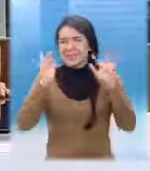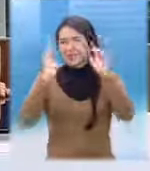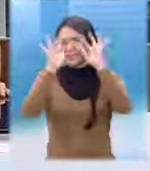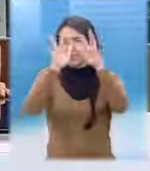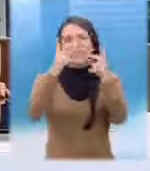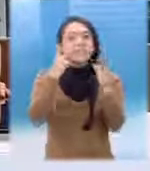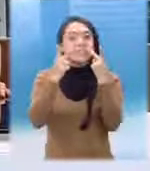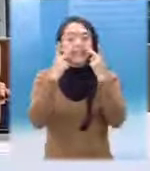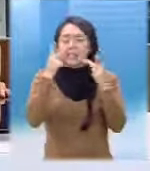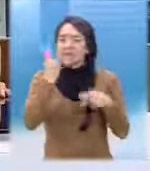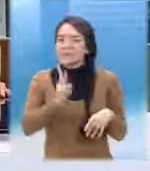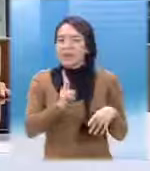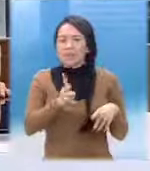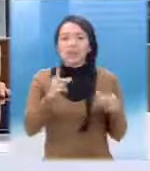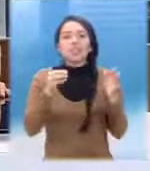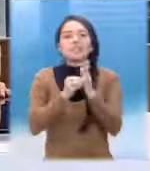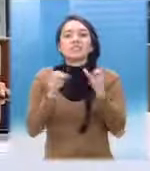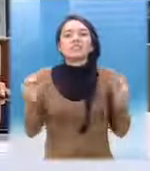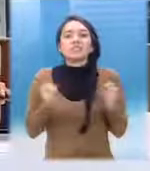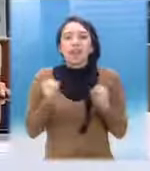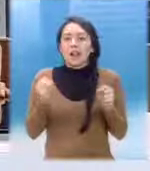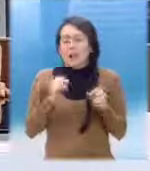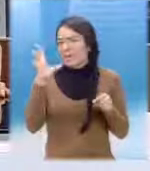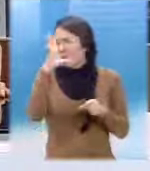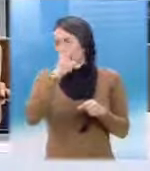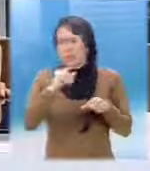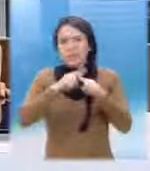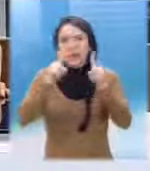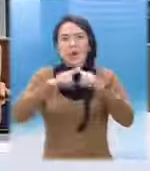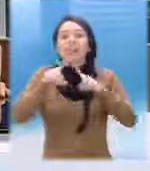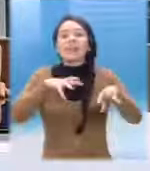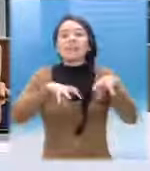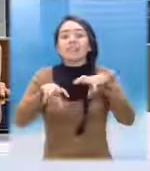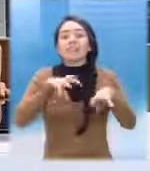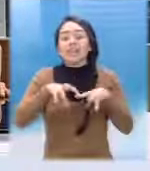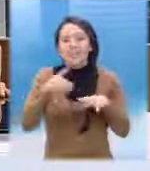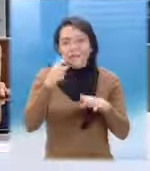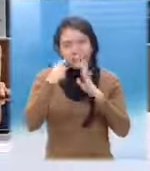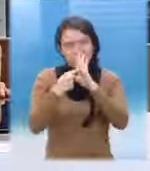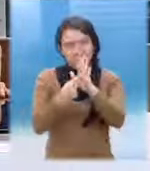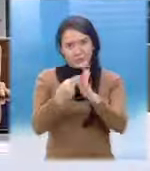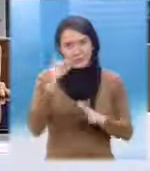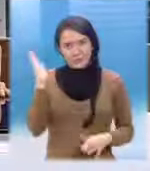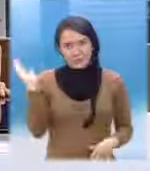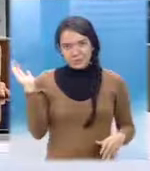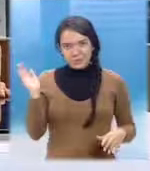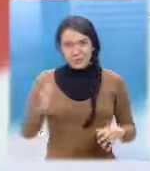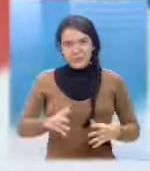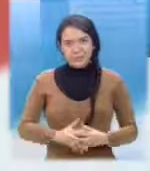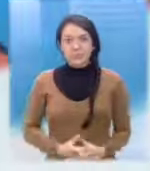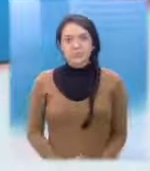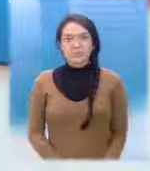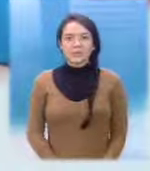y extranjeros llegan al Parque Central a participar de las distintas actividades realizadas.